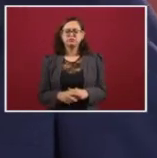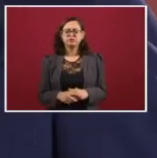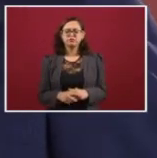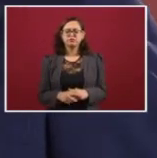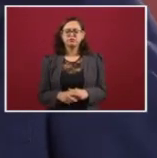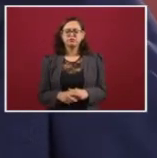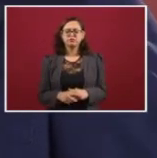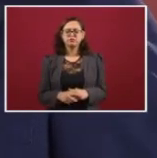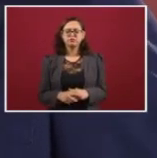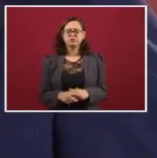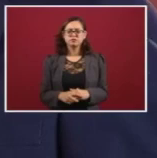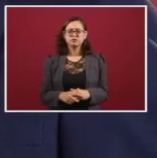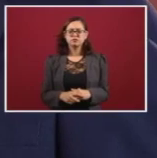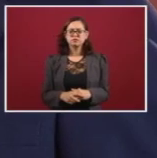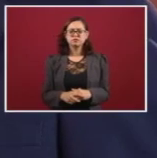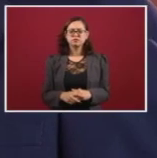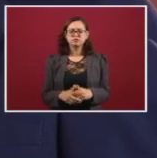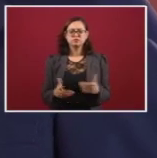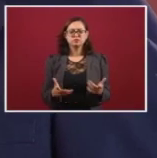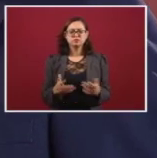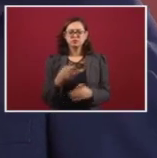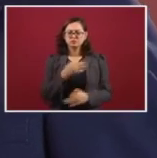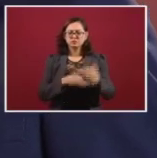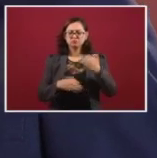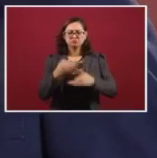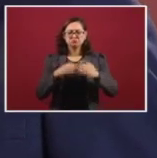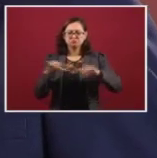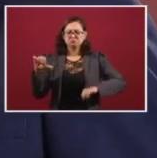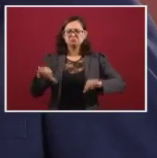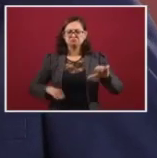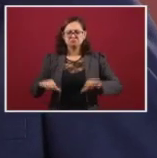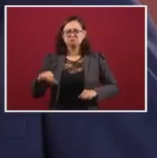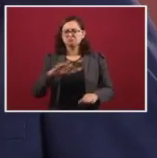retoma uno todas las actividades.